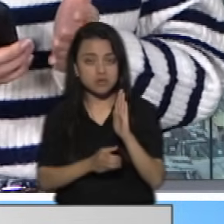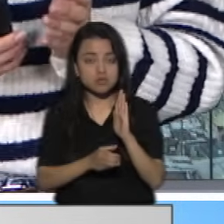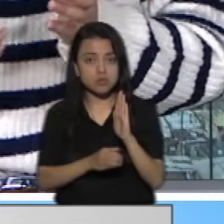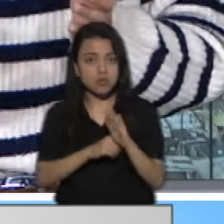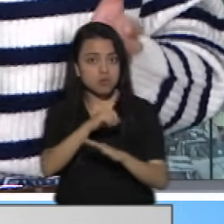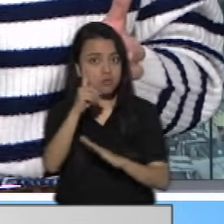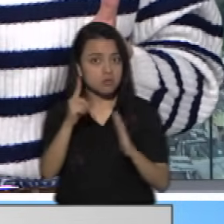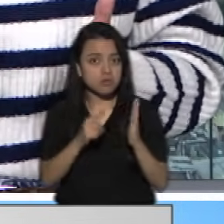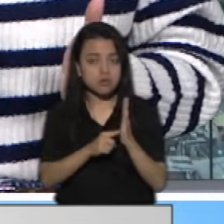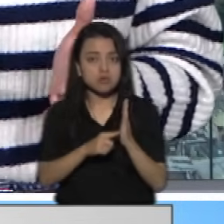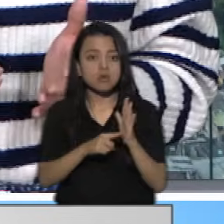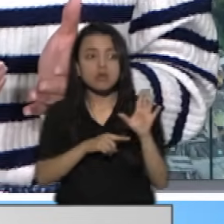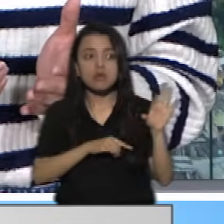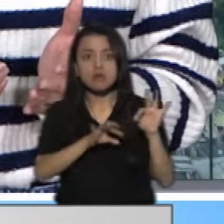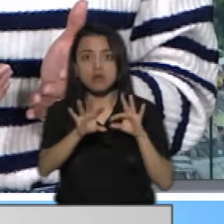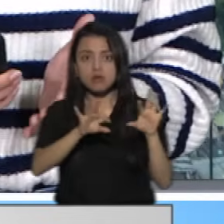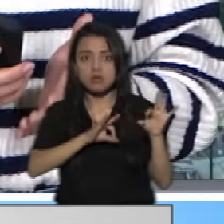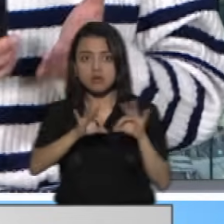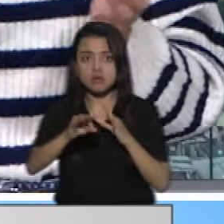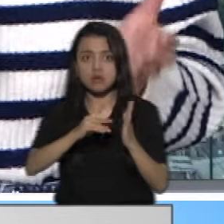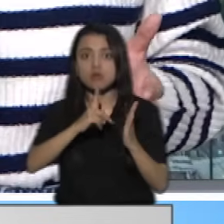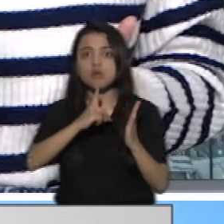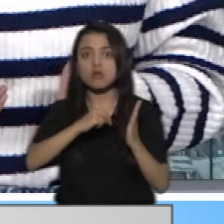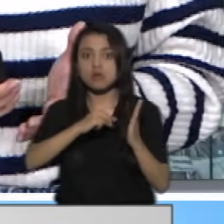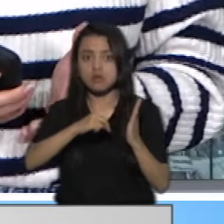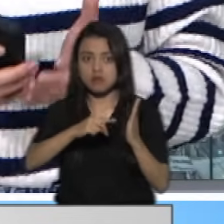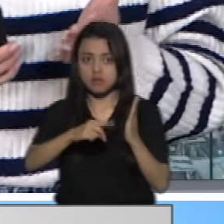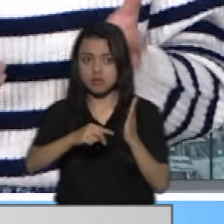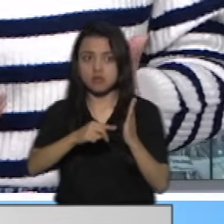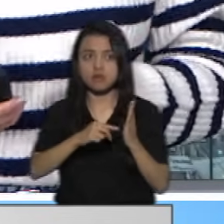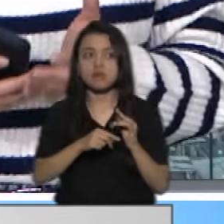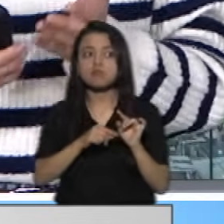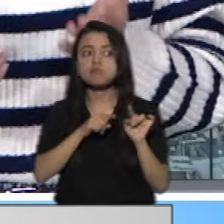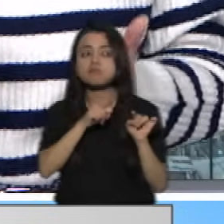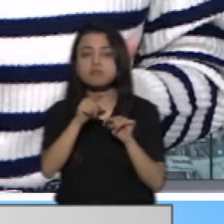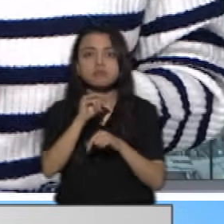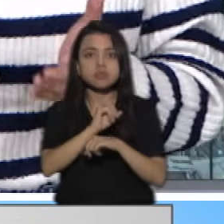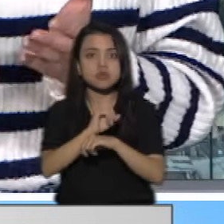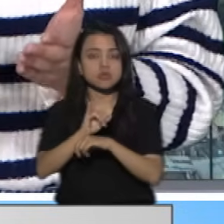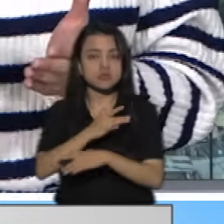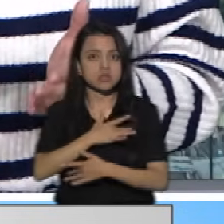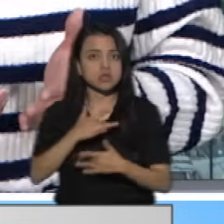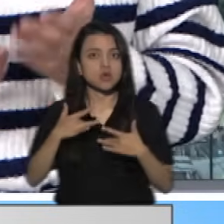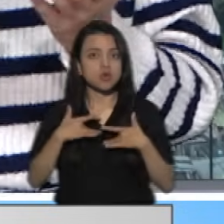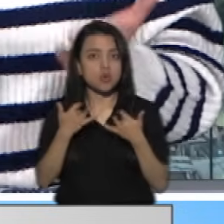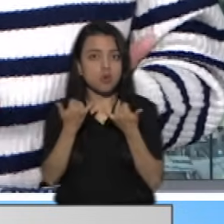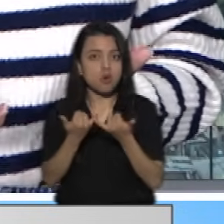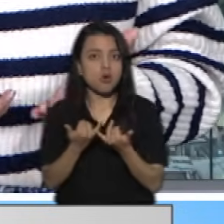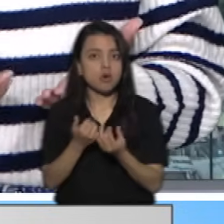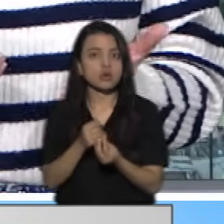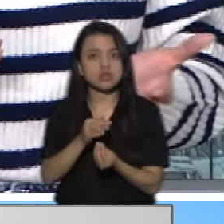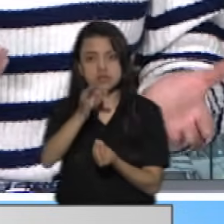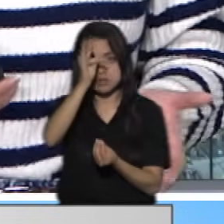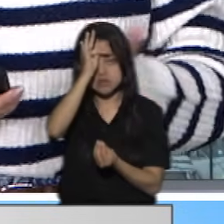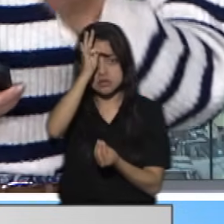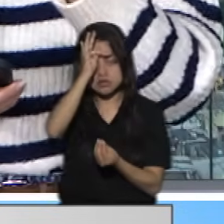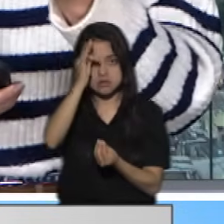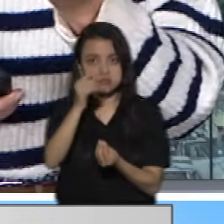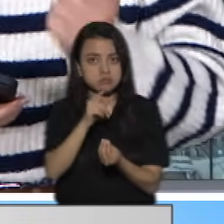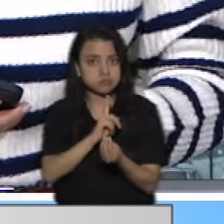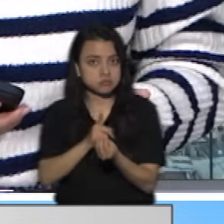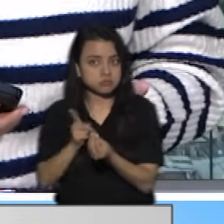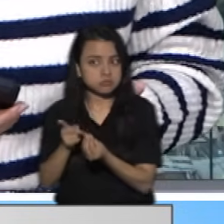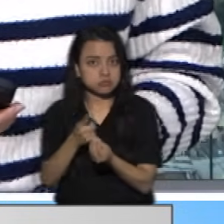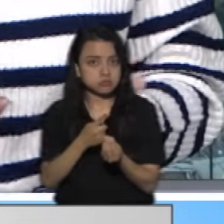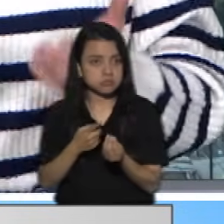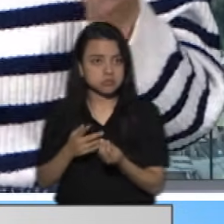la contratación que se va a desarrollar con las instituciones de salud del Estado, lo que hoy conocemos como clínicas y hospitales. Aclaró el